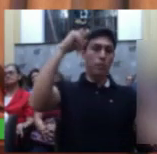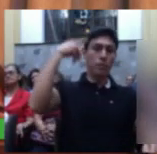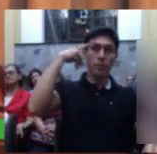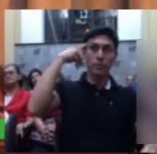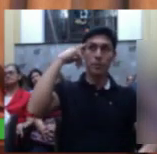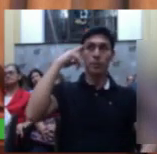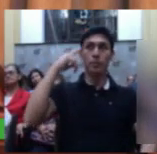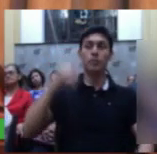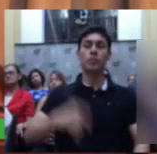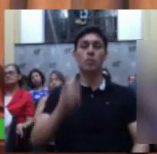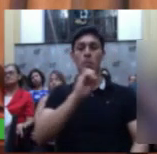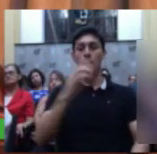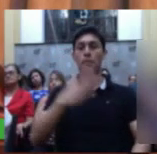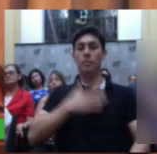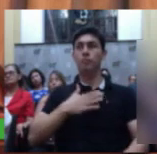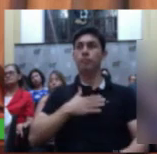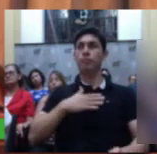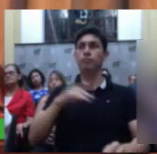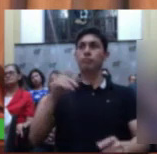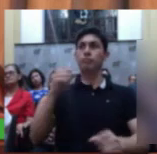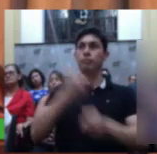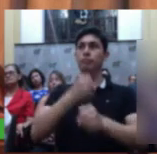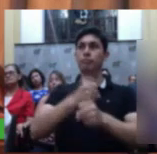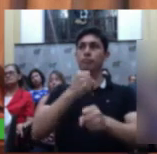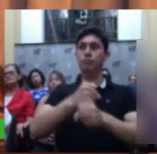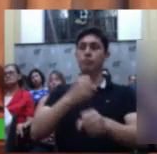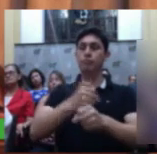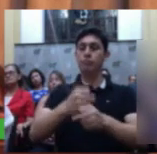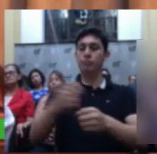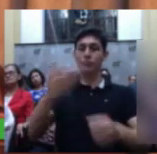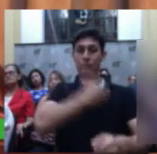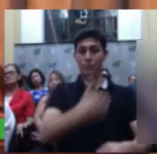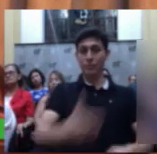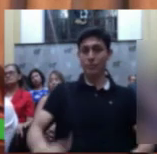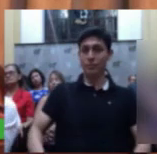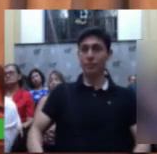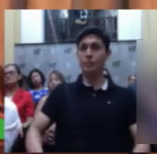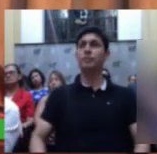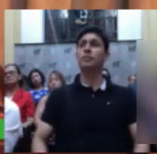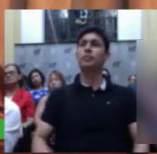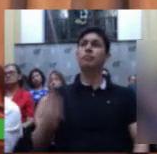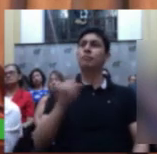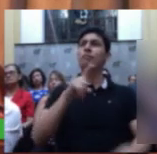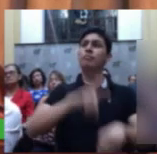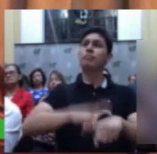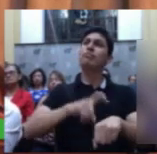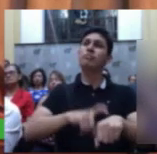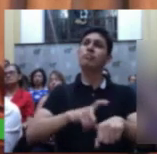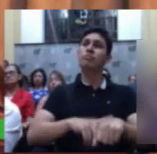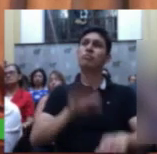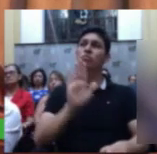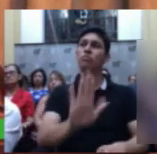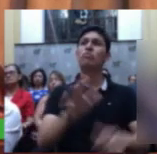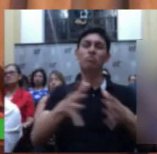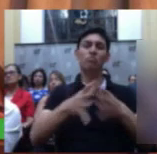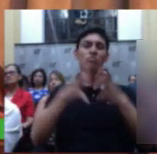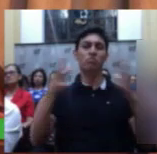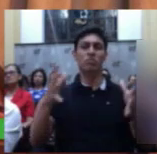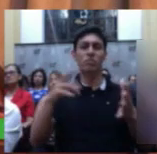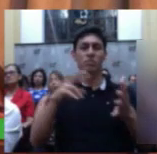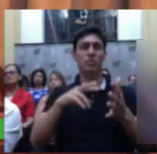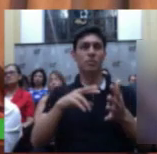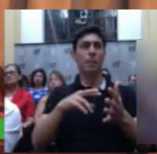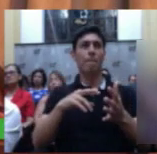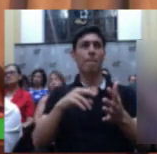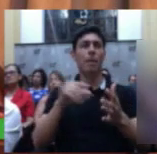general a mi actuación pública, no puedo omitir en ellas un acontecimiento que por su extraordinaria significación